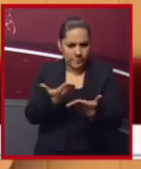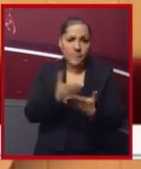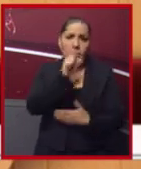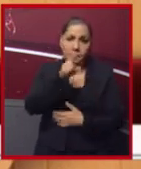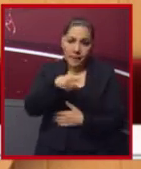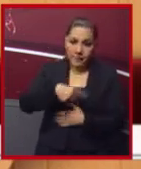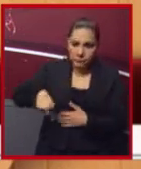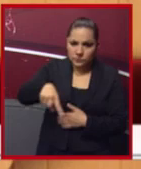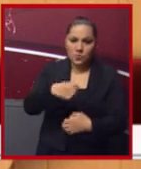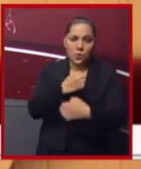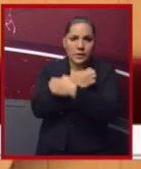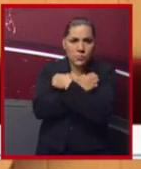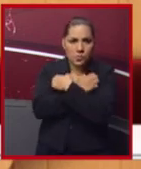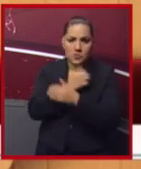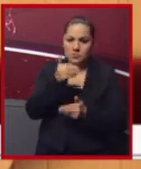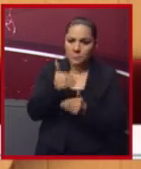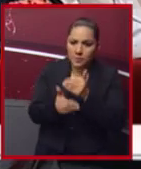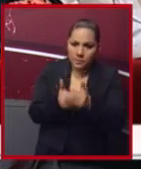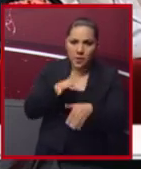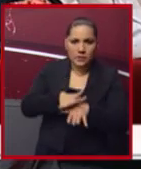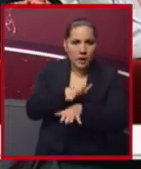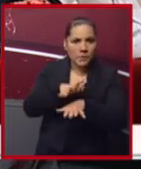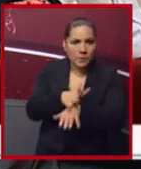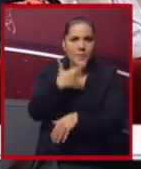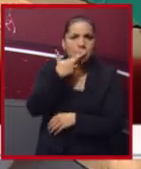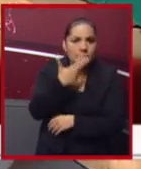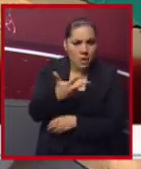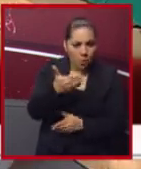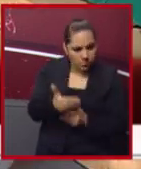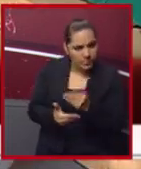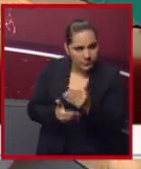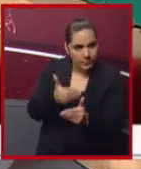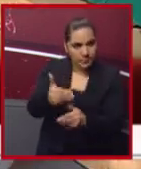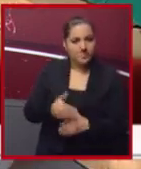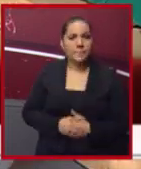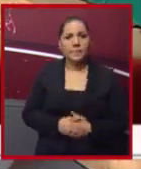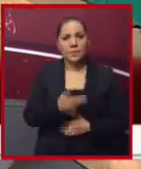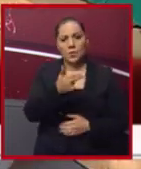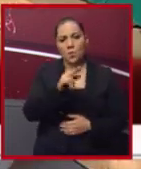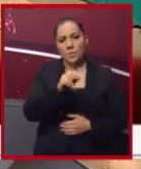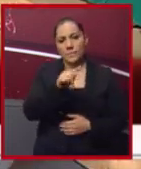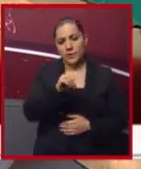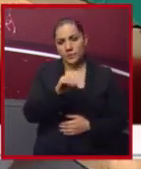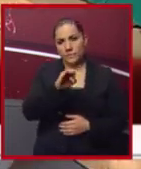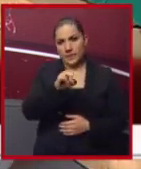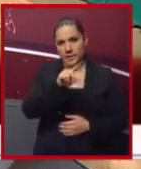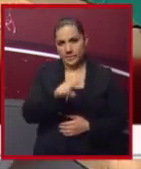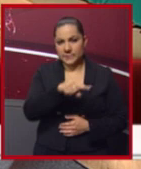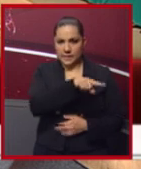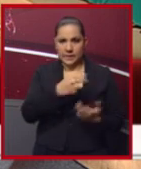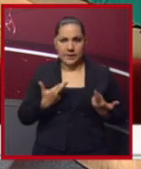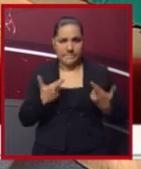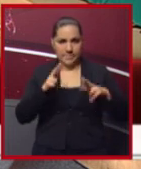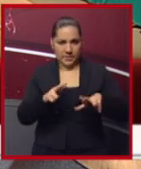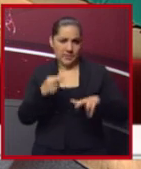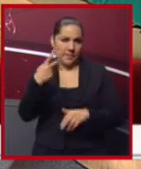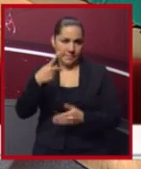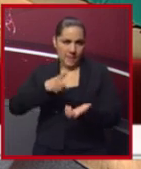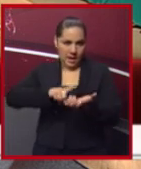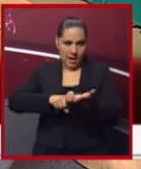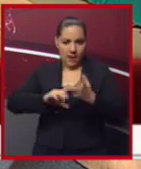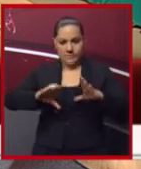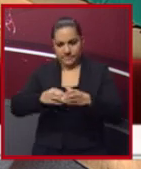de la Educación. Bueno, por su parte, Humberto Fernández Fuentes, representante de la Autoridad Educativa Federal en Ciudad de